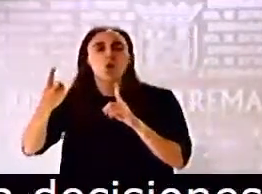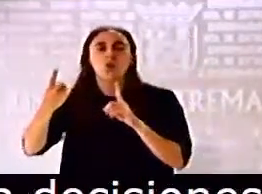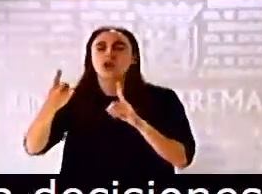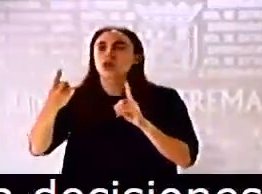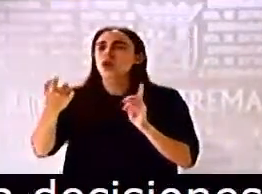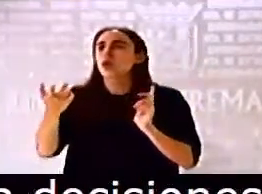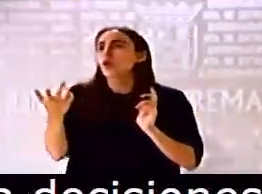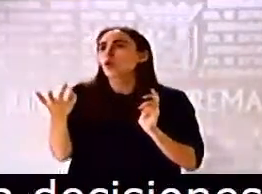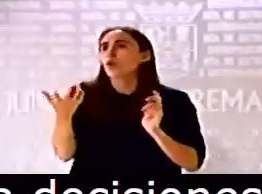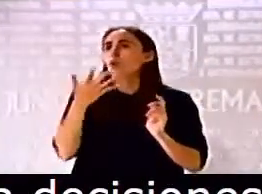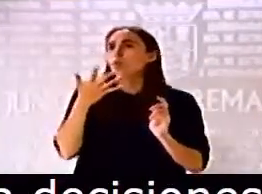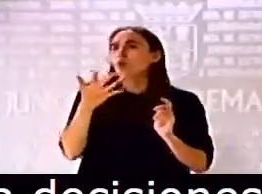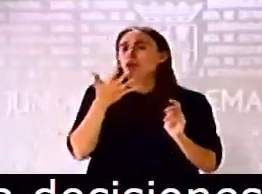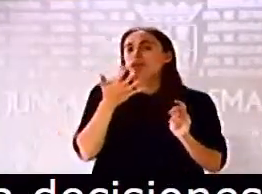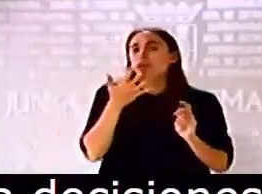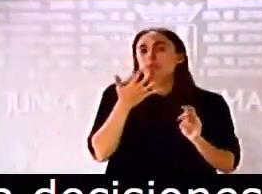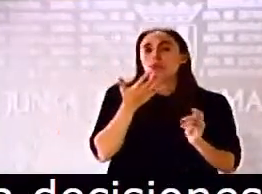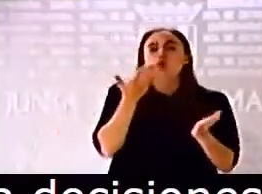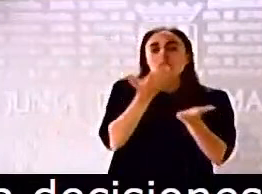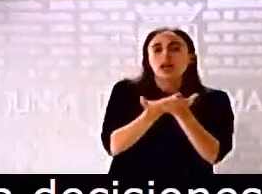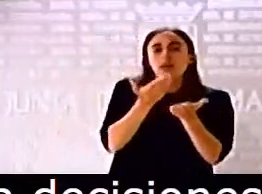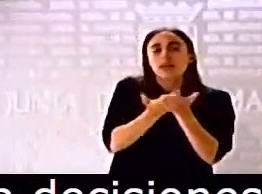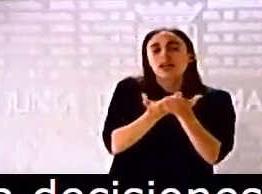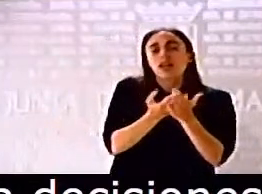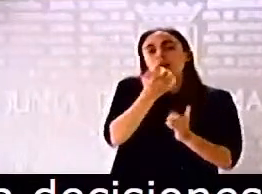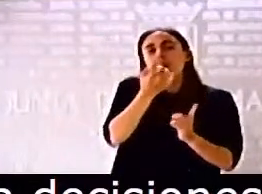calificar determinadas reivindicaciones.